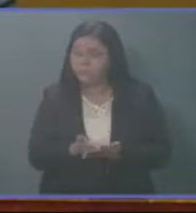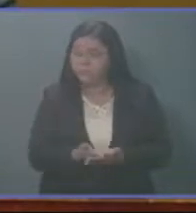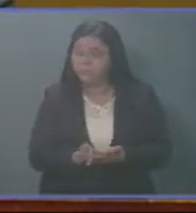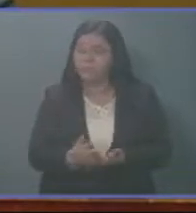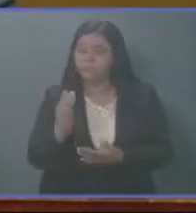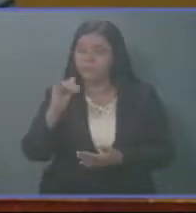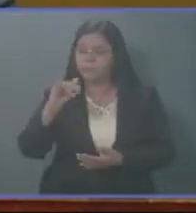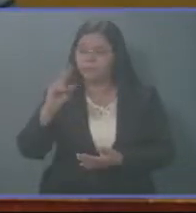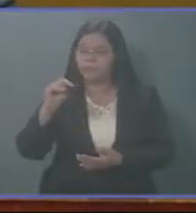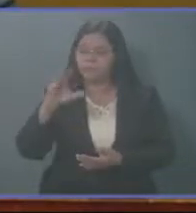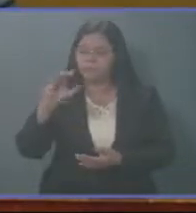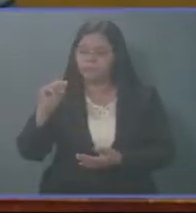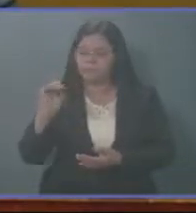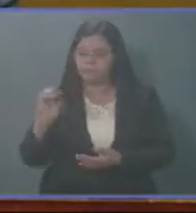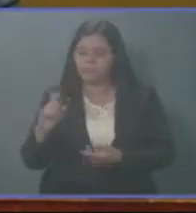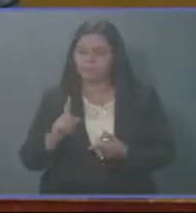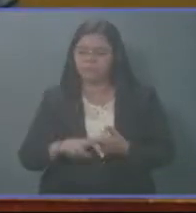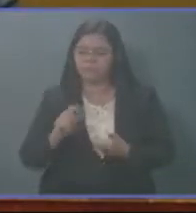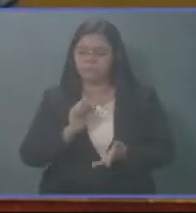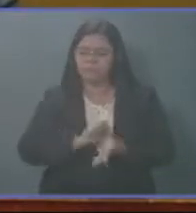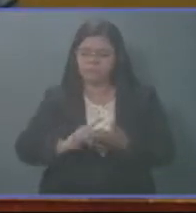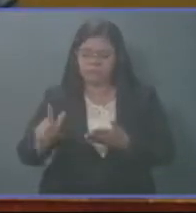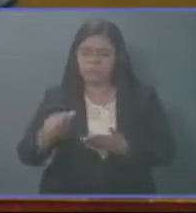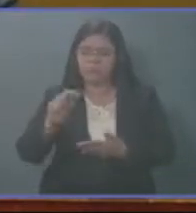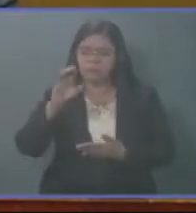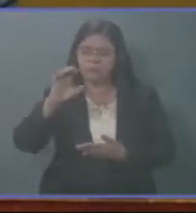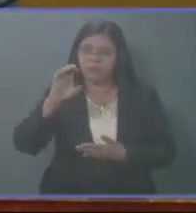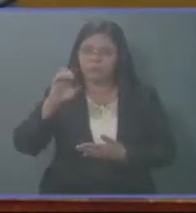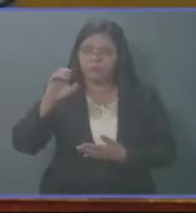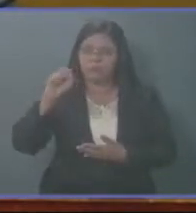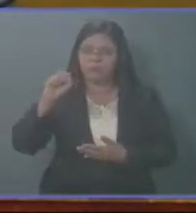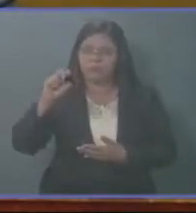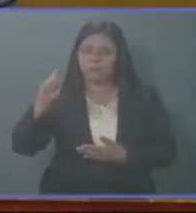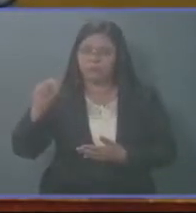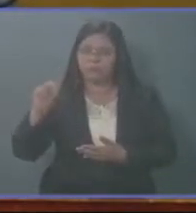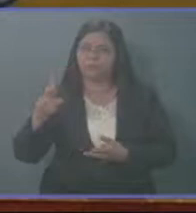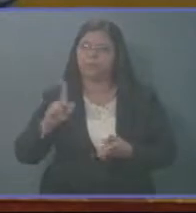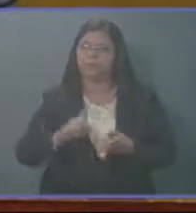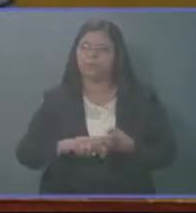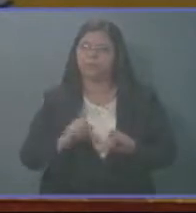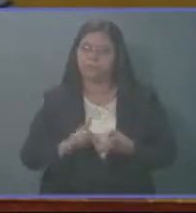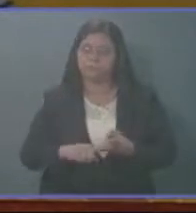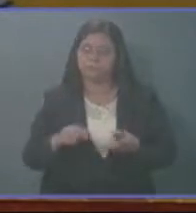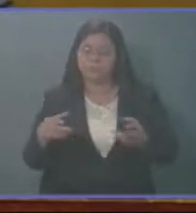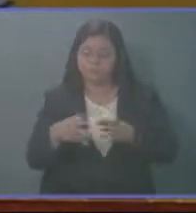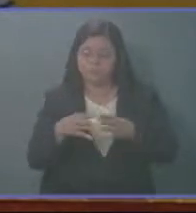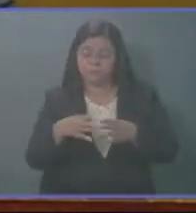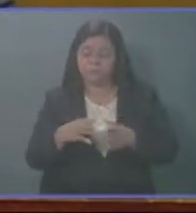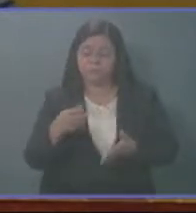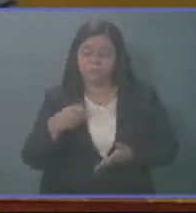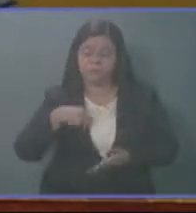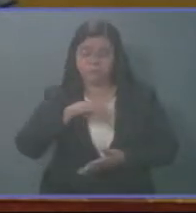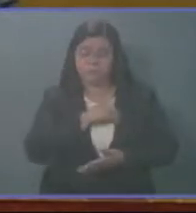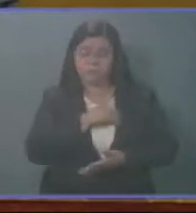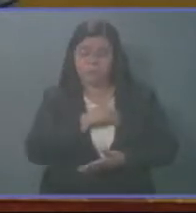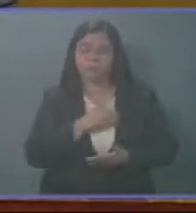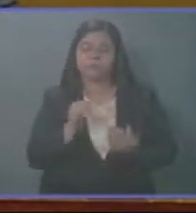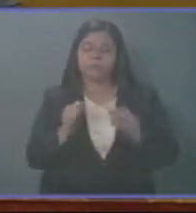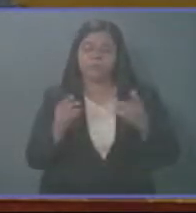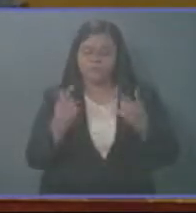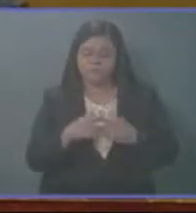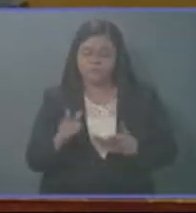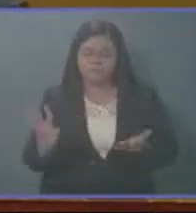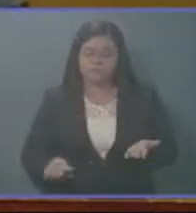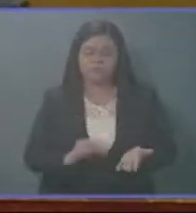INCAE, la Escuela Superior de Economía y Negocios, el gremio médico, y donde se plasmó en